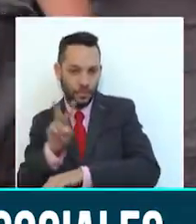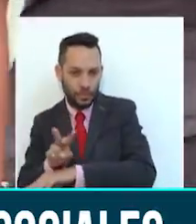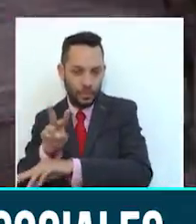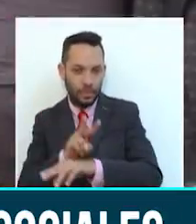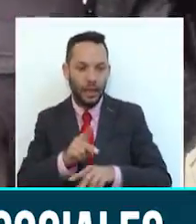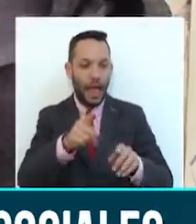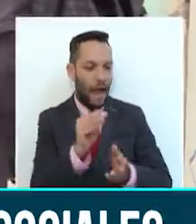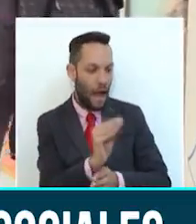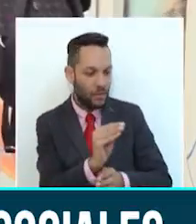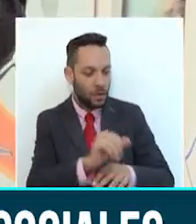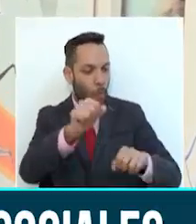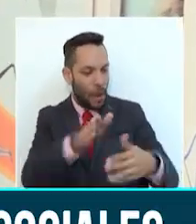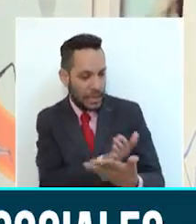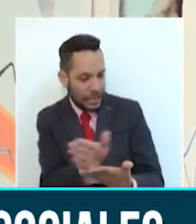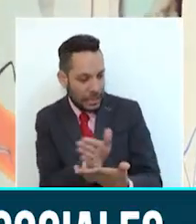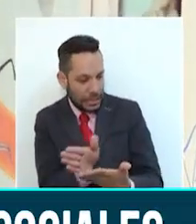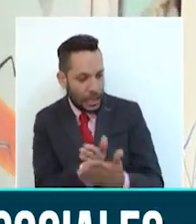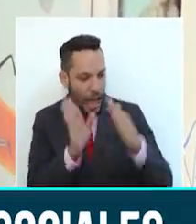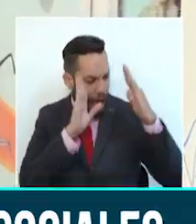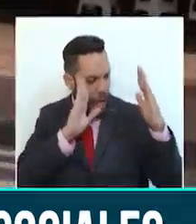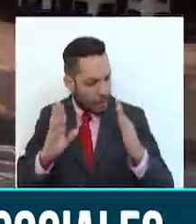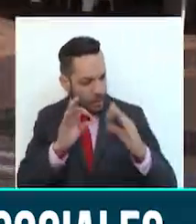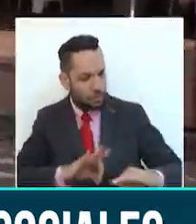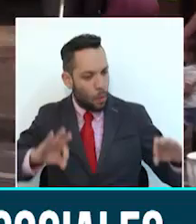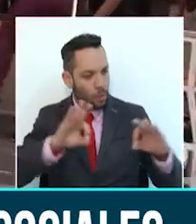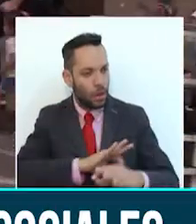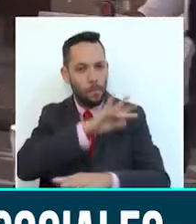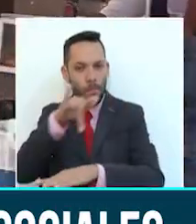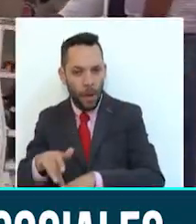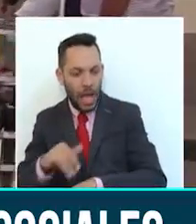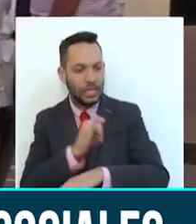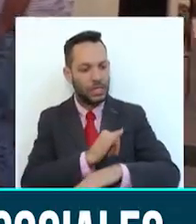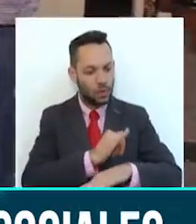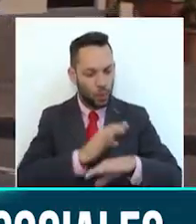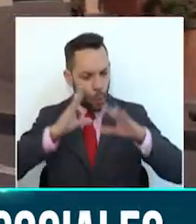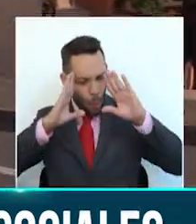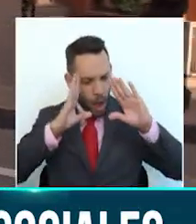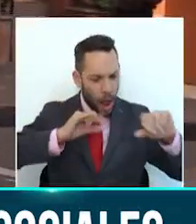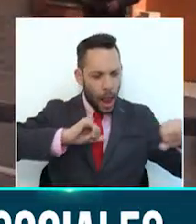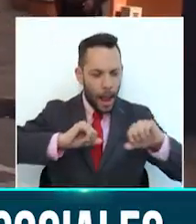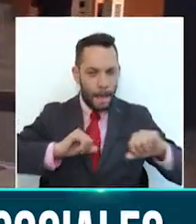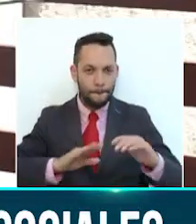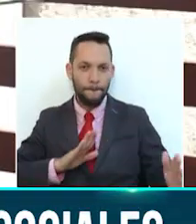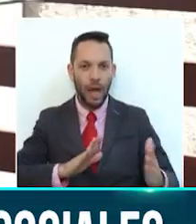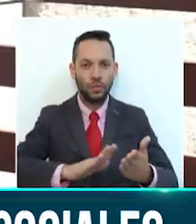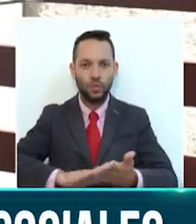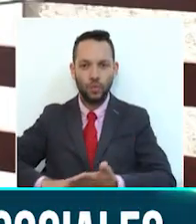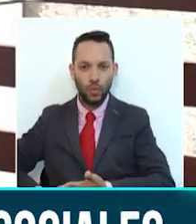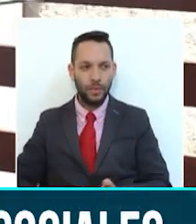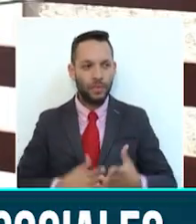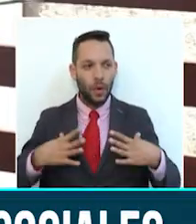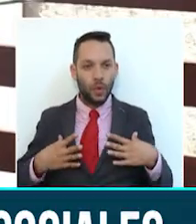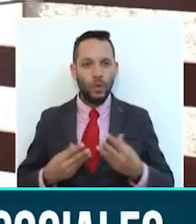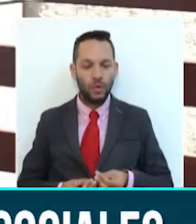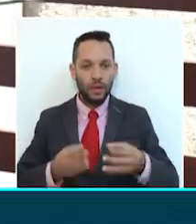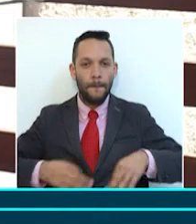de atención con la que cuentan distintas instituciones, lugar desde donde se trabaja para hacer frente a este fenómeno. Nosotros tenemos una